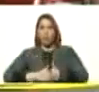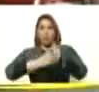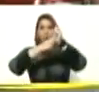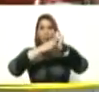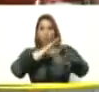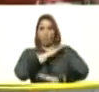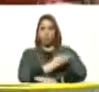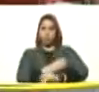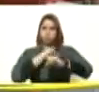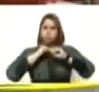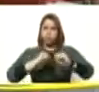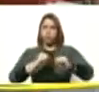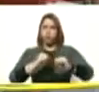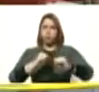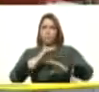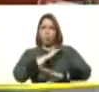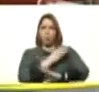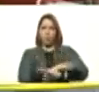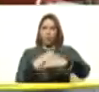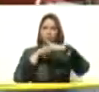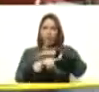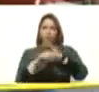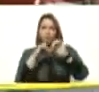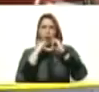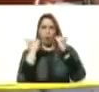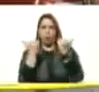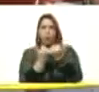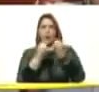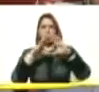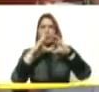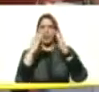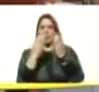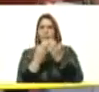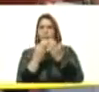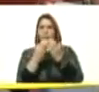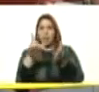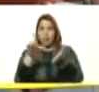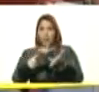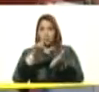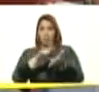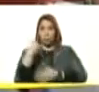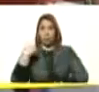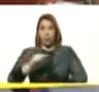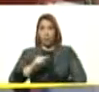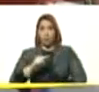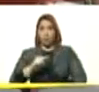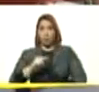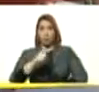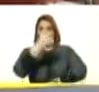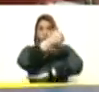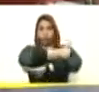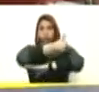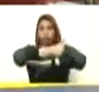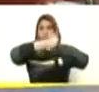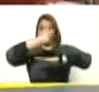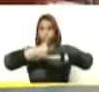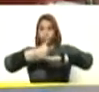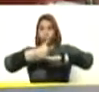fortalece el poder en el aula de clase, en el liceo. Aquí tenemos a la directiva